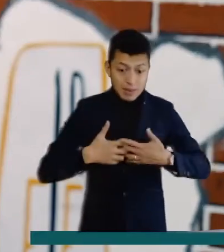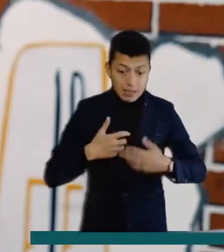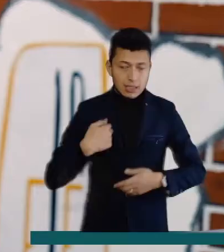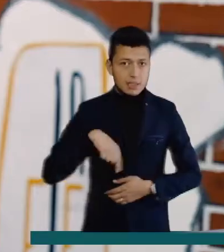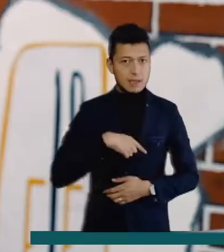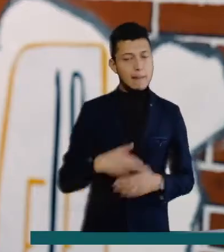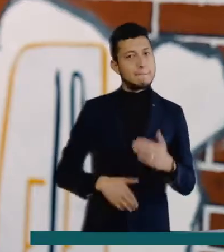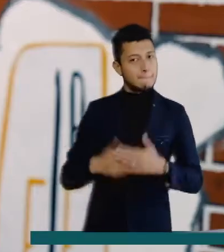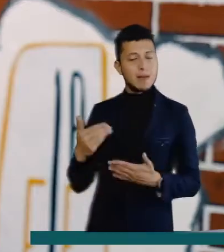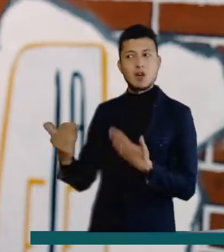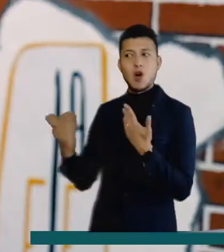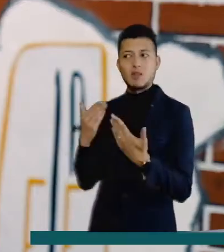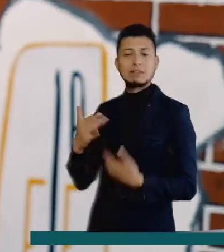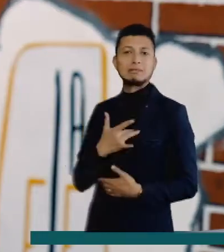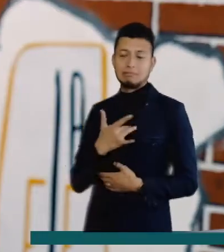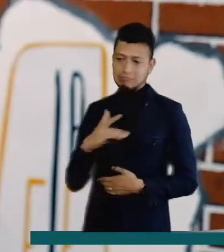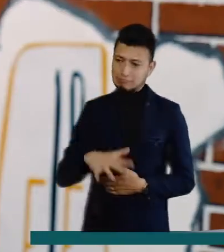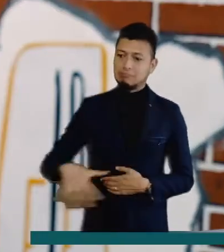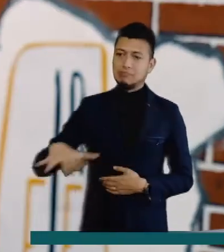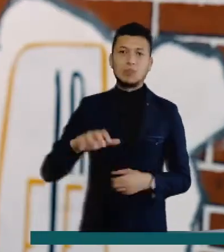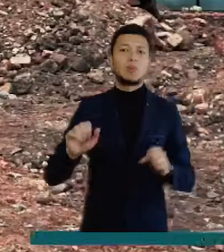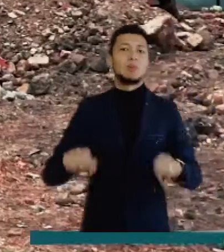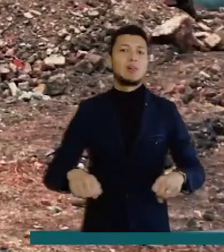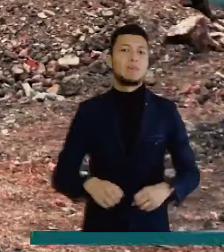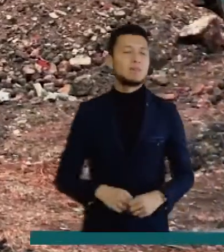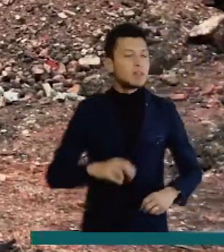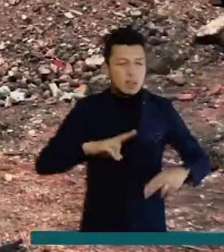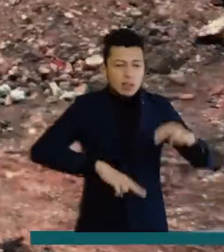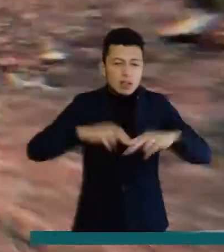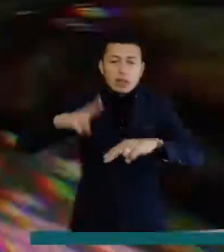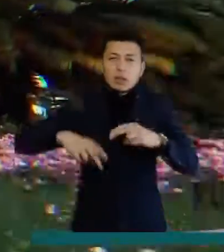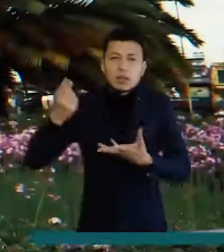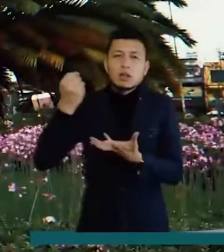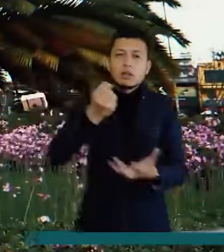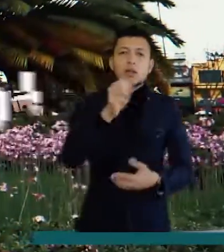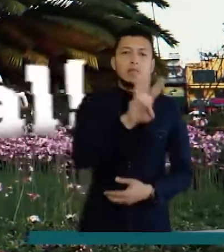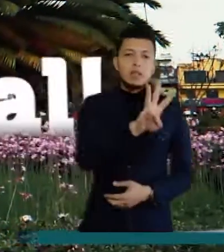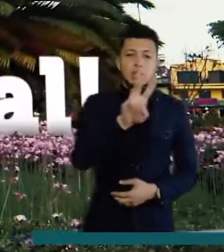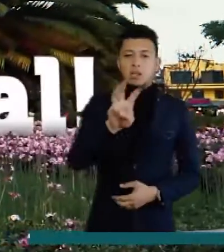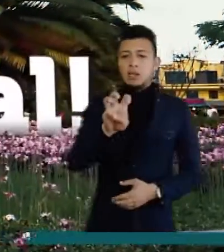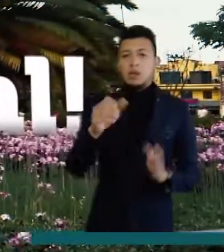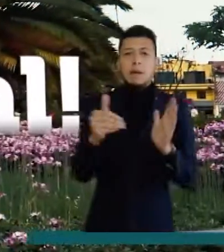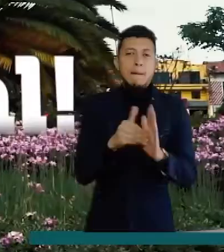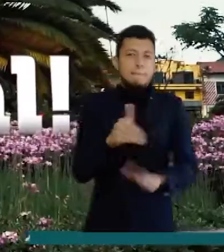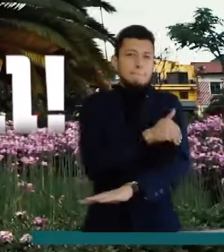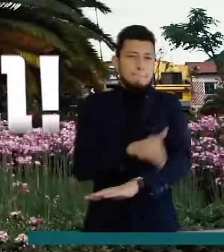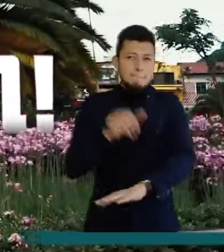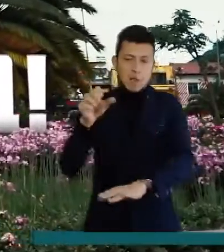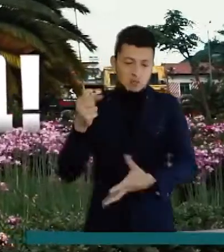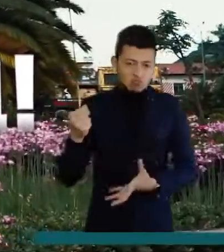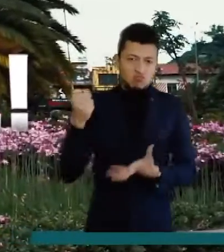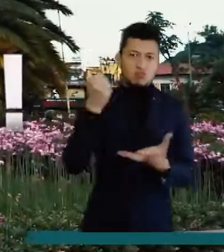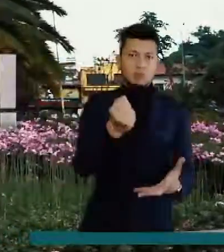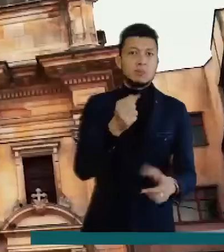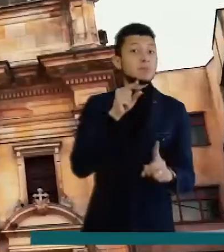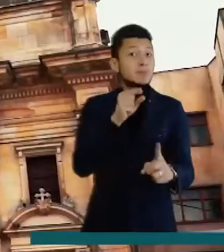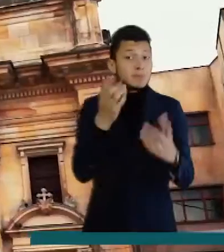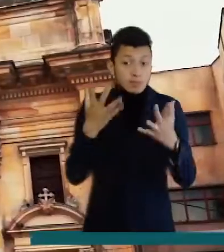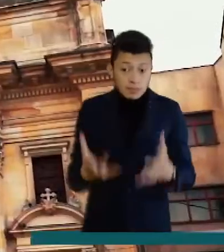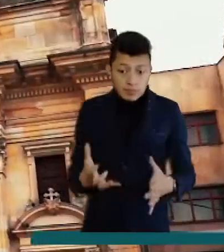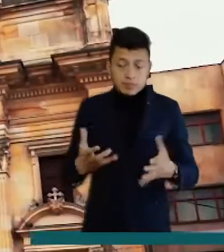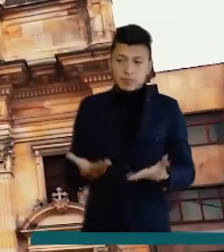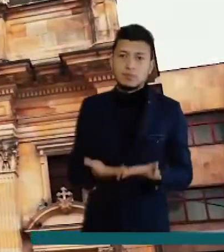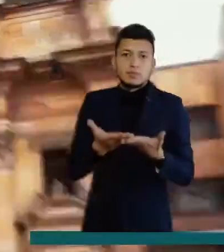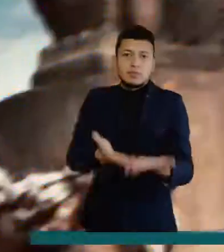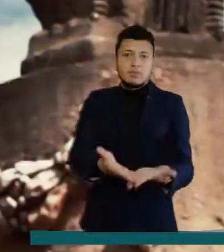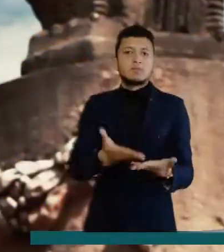emprendedores comencemos a confiar y creer en este sector. La obra tendrá una inversión de más de 38 mil millones de pesos y se espera